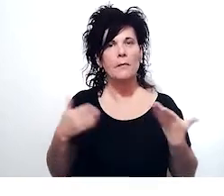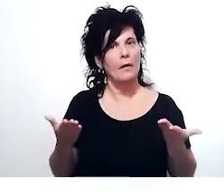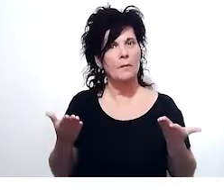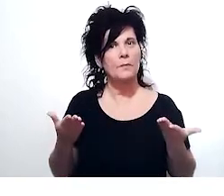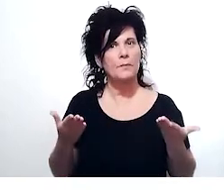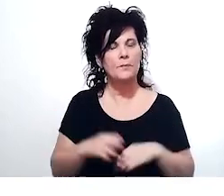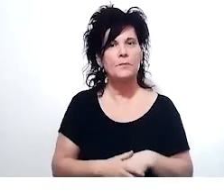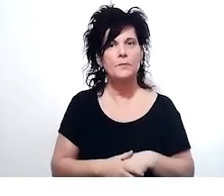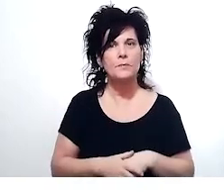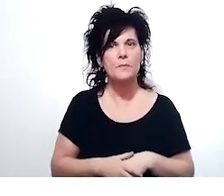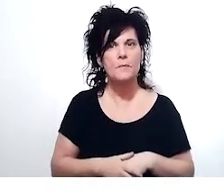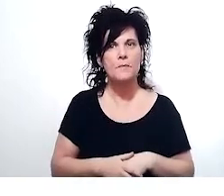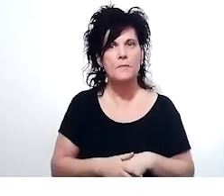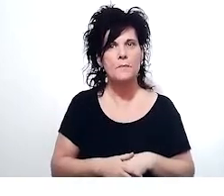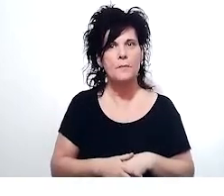Entonces,